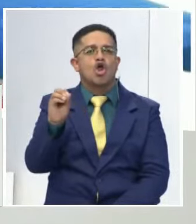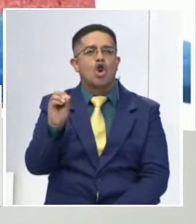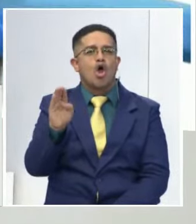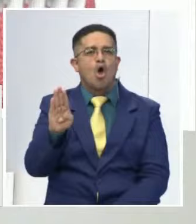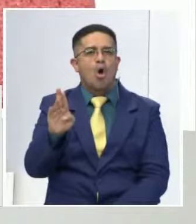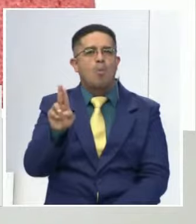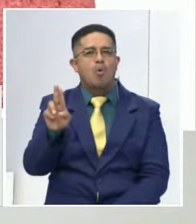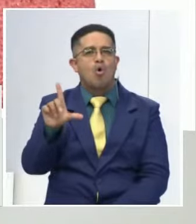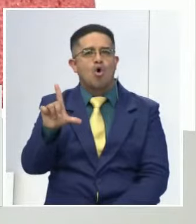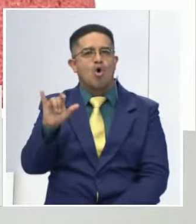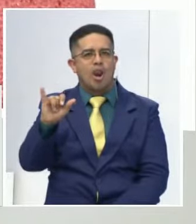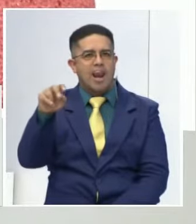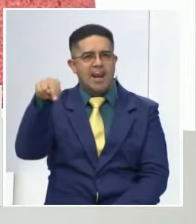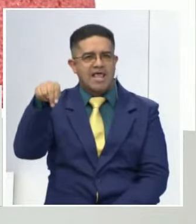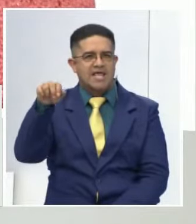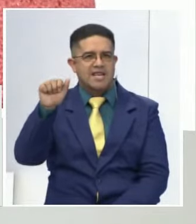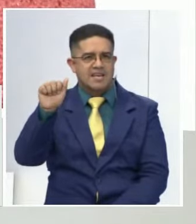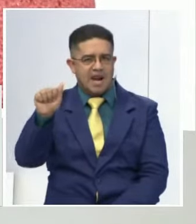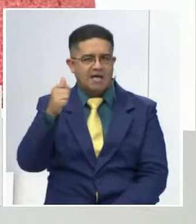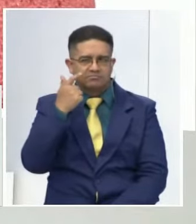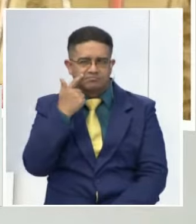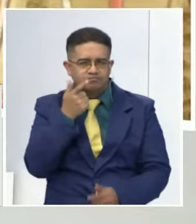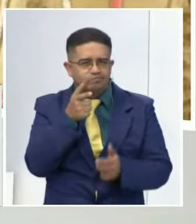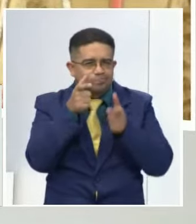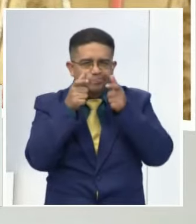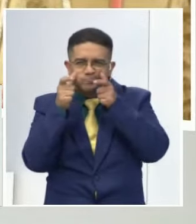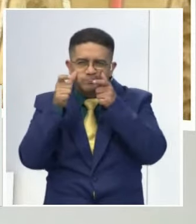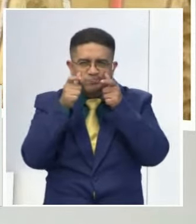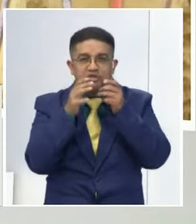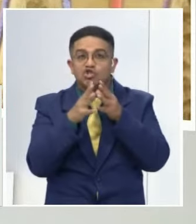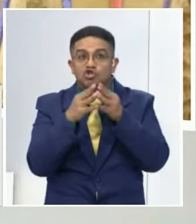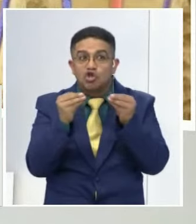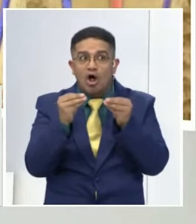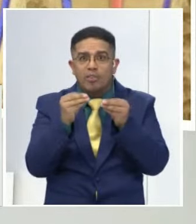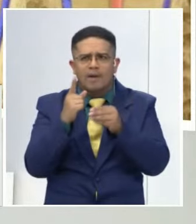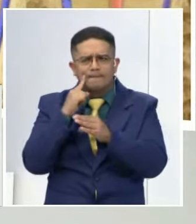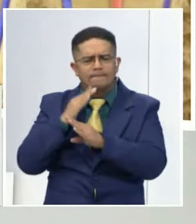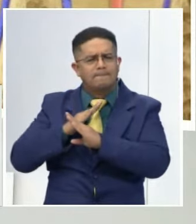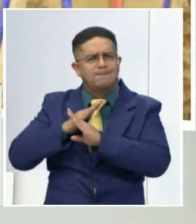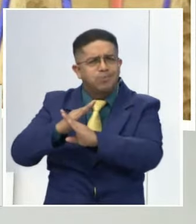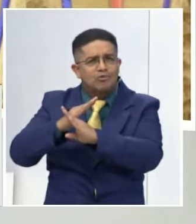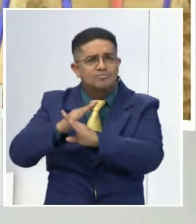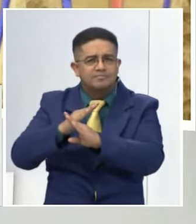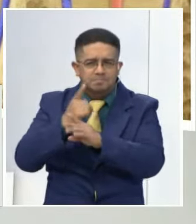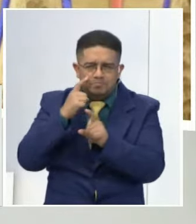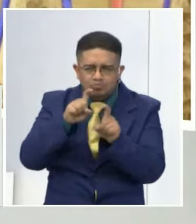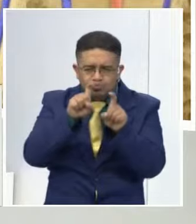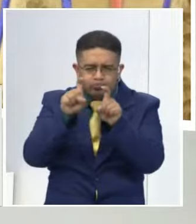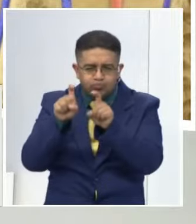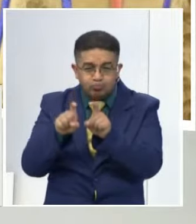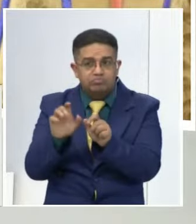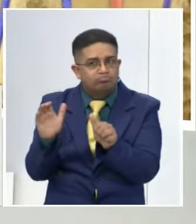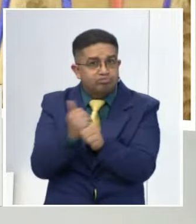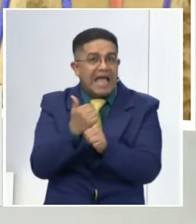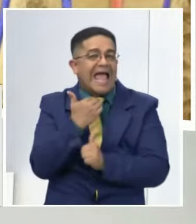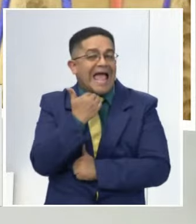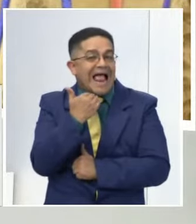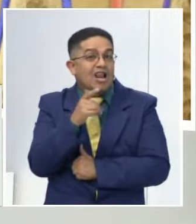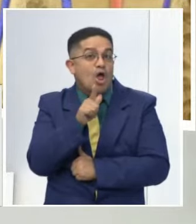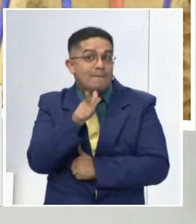¿okay?, que están escaneando ese tejido bucal constantemente. Todo lo que entra, las células de Langerhans lo escanean, y si reconocen algo que no es